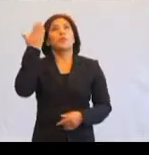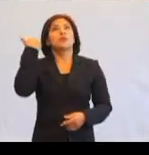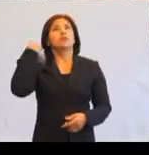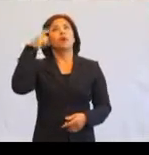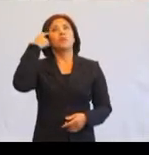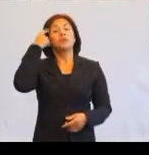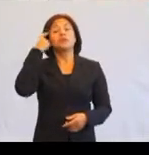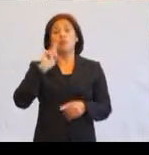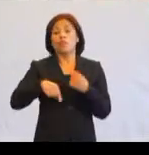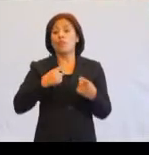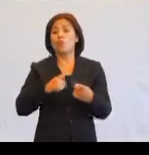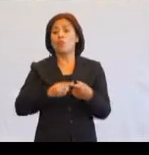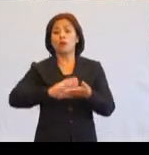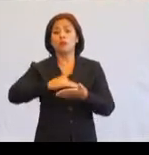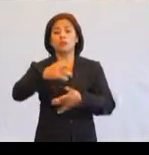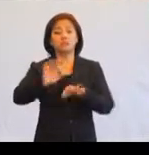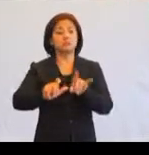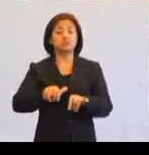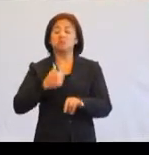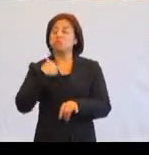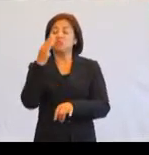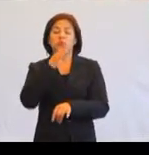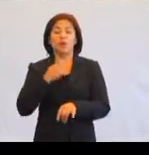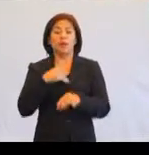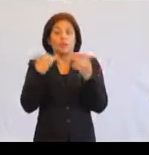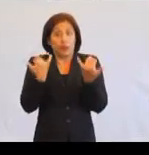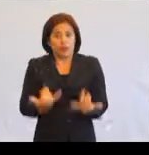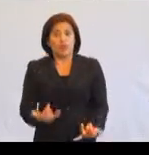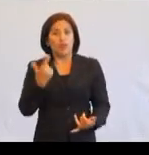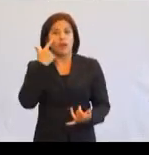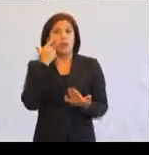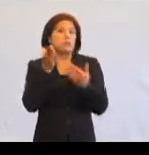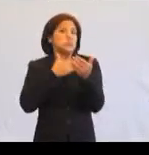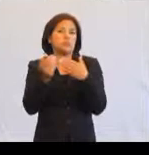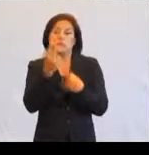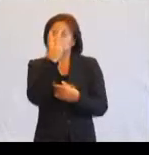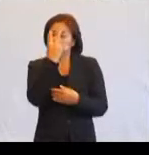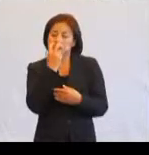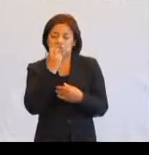No me imaginaba que a pesar de no ver,